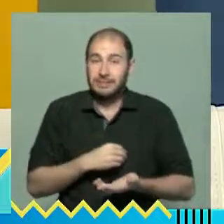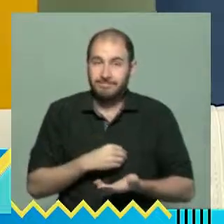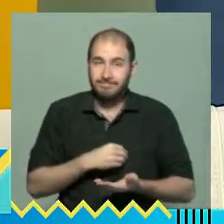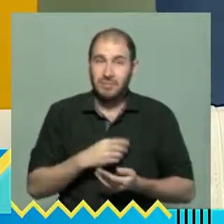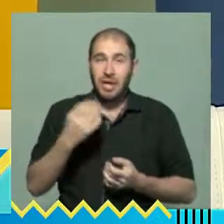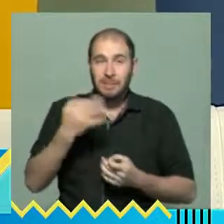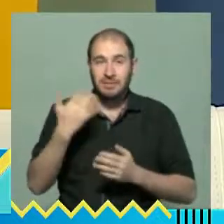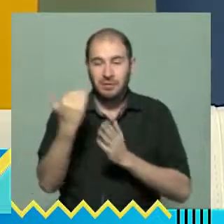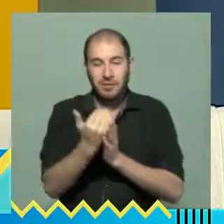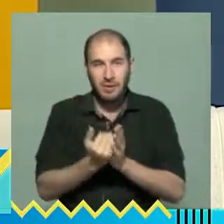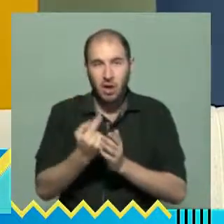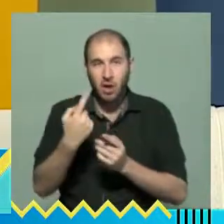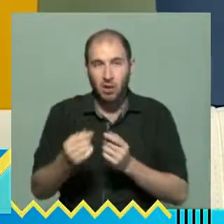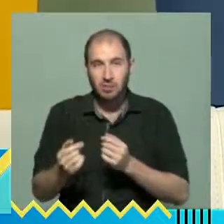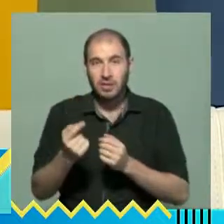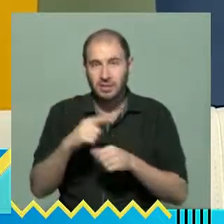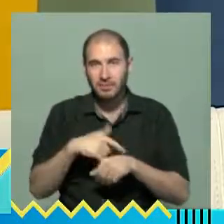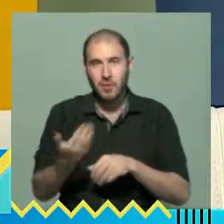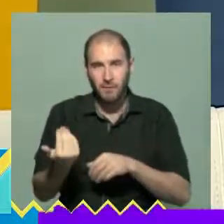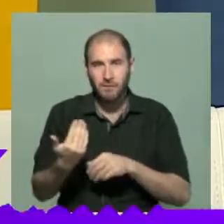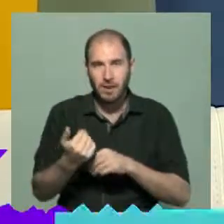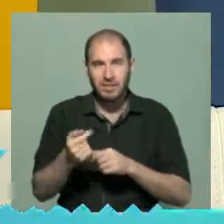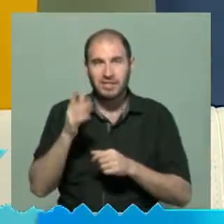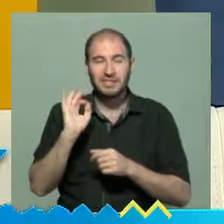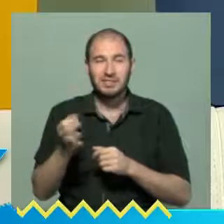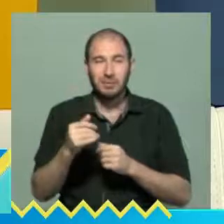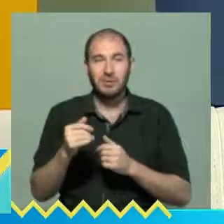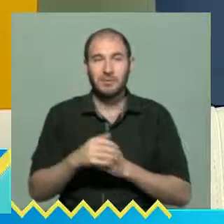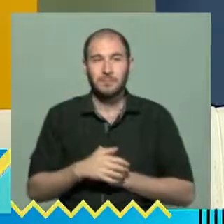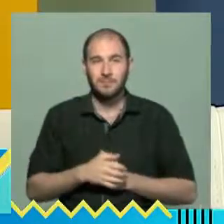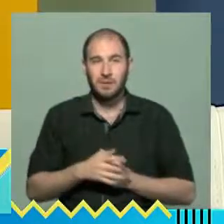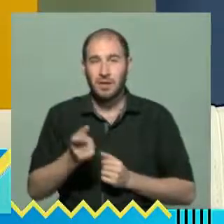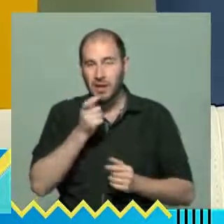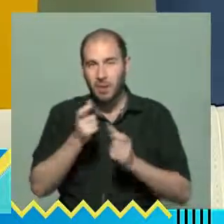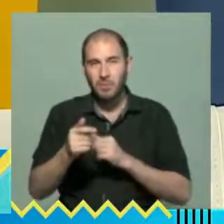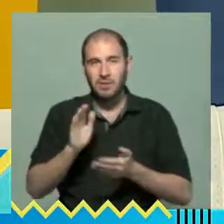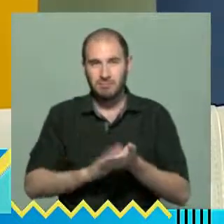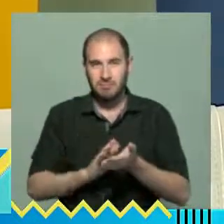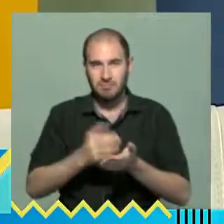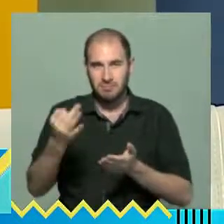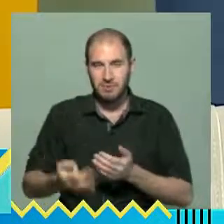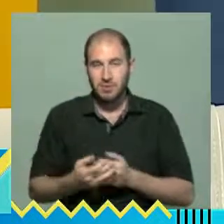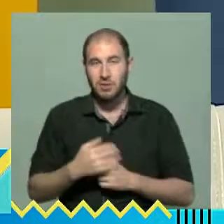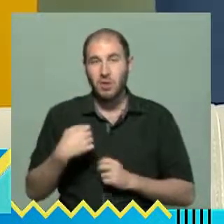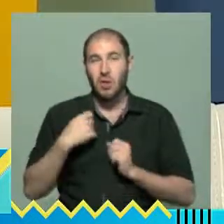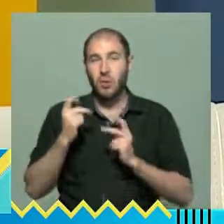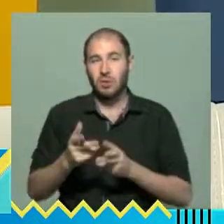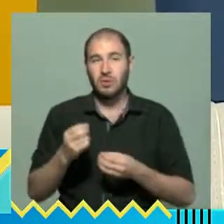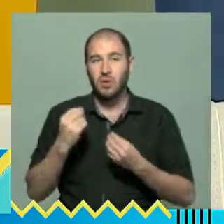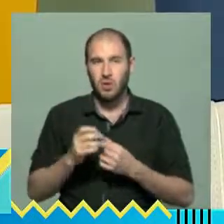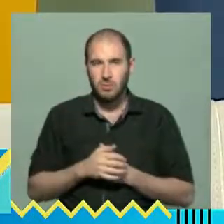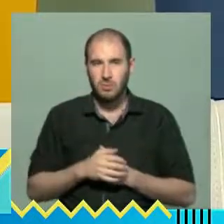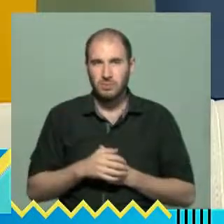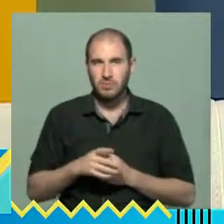va especializando va encontrando que le falta tiempo para para dar una respuesta más completa. Puedo hablar de cómo podemos nosotros en